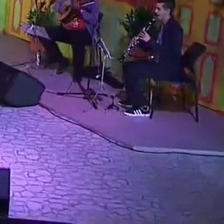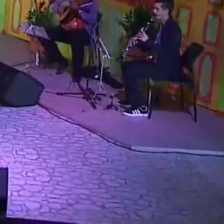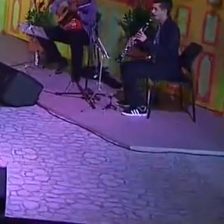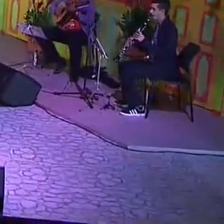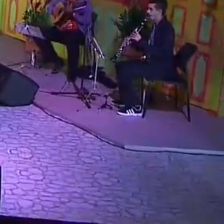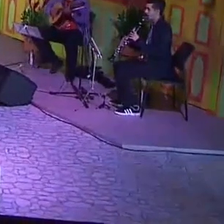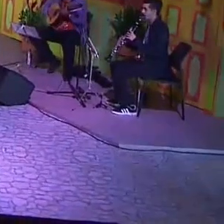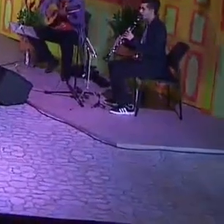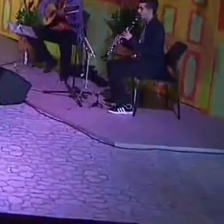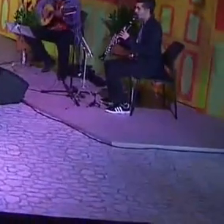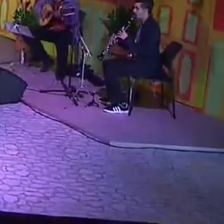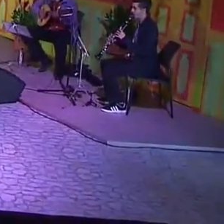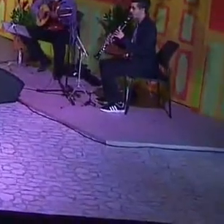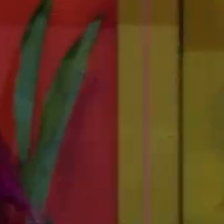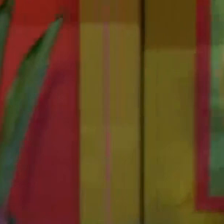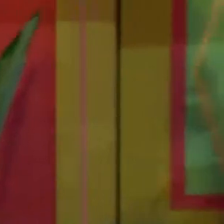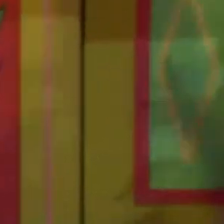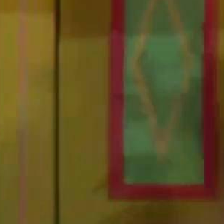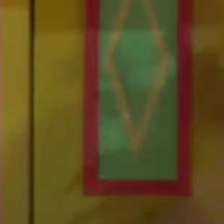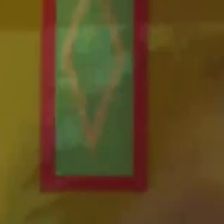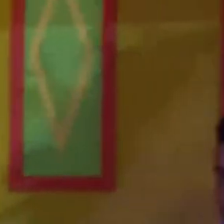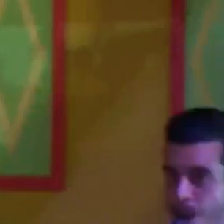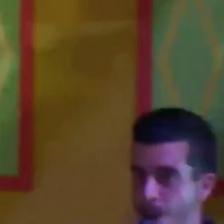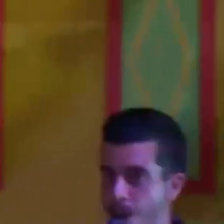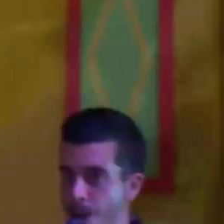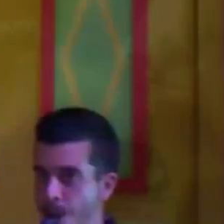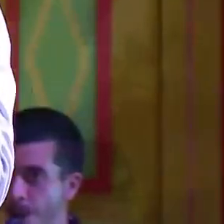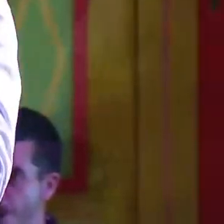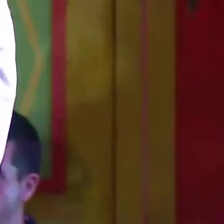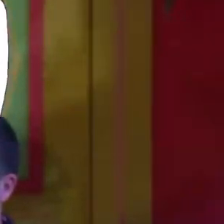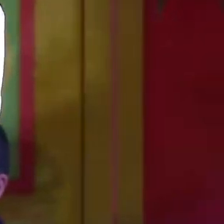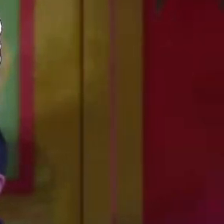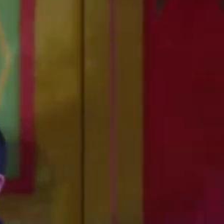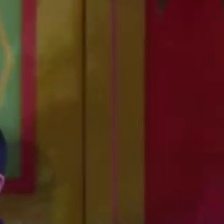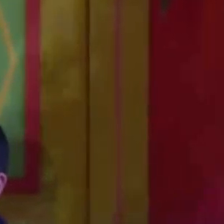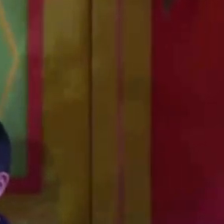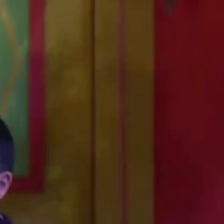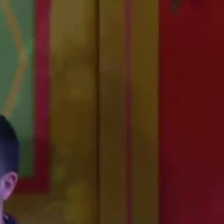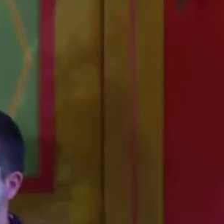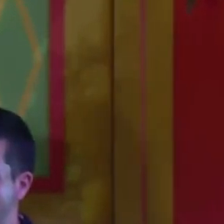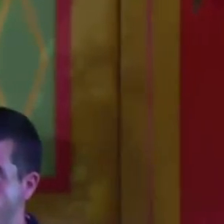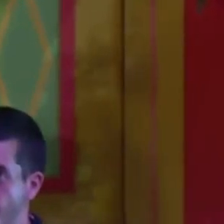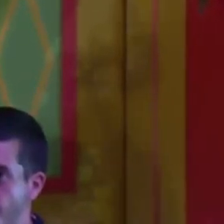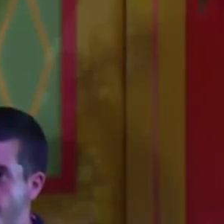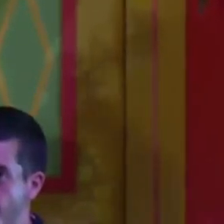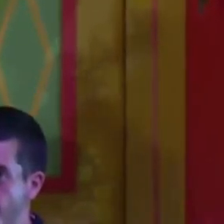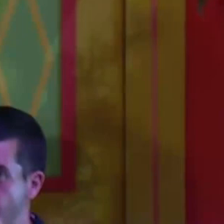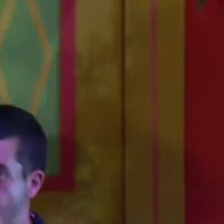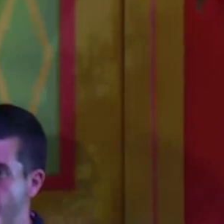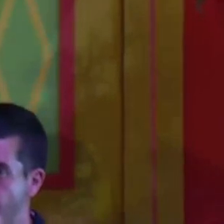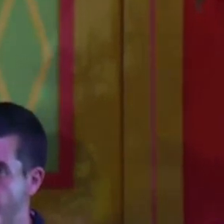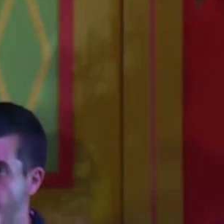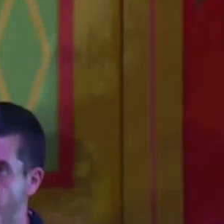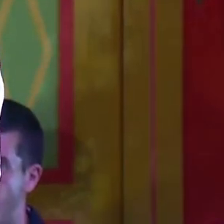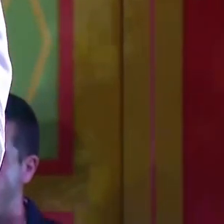comerciantes han sido les importa poquito llegar a comprar esta casa